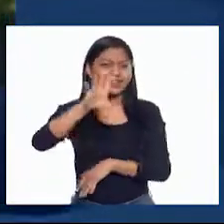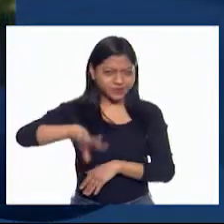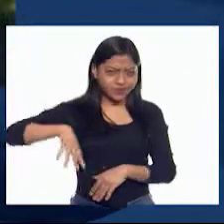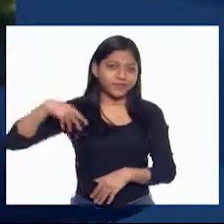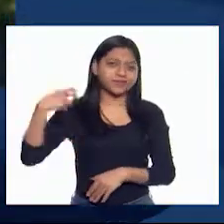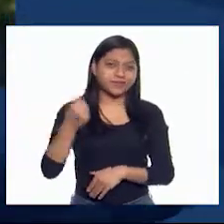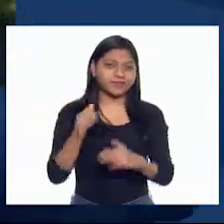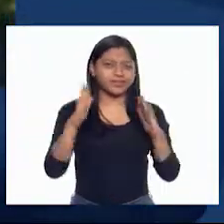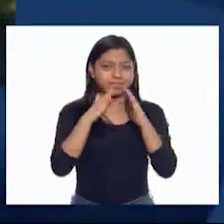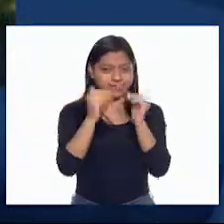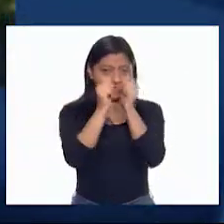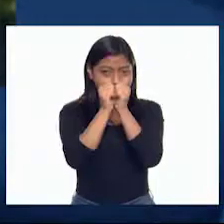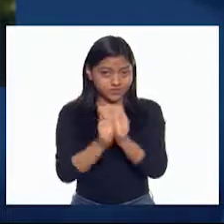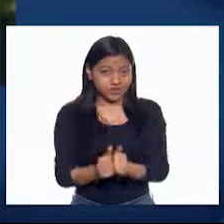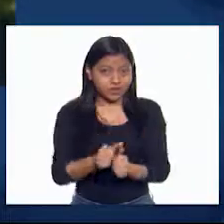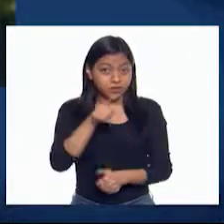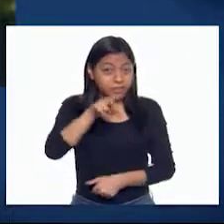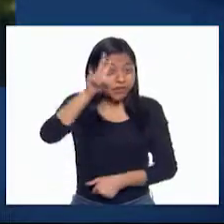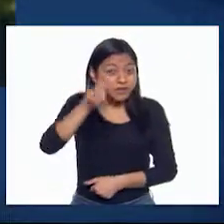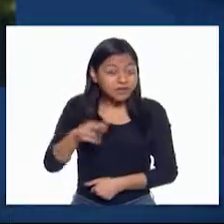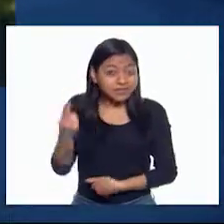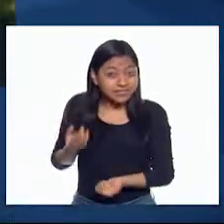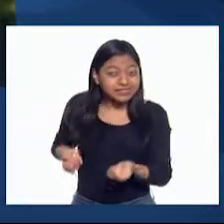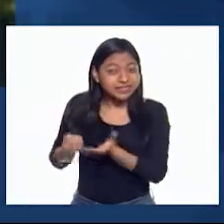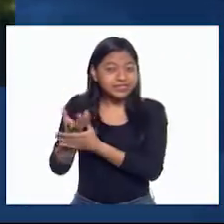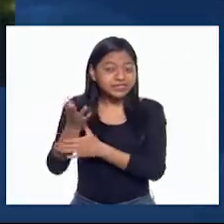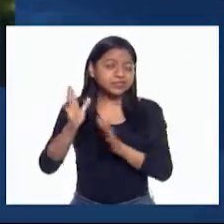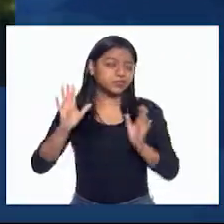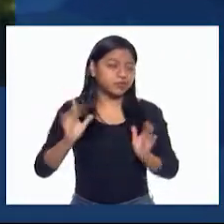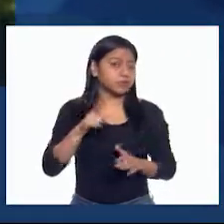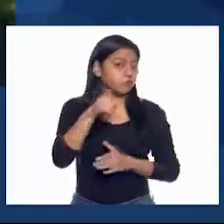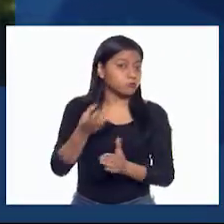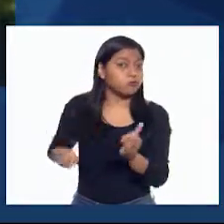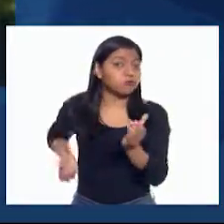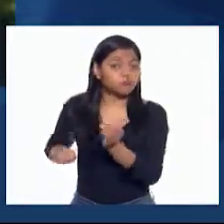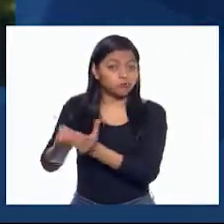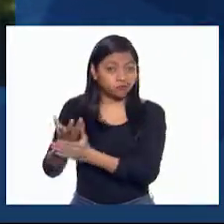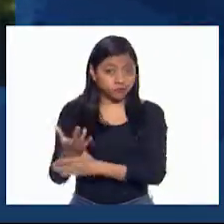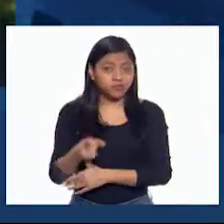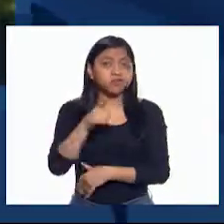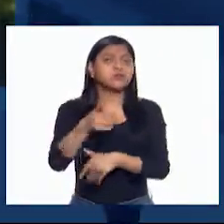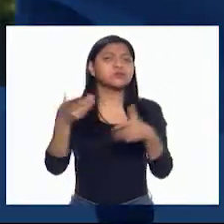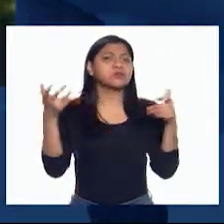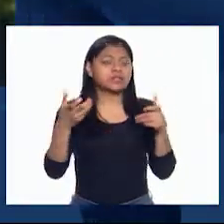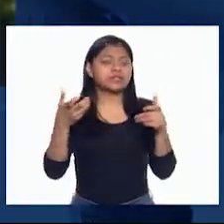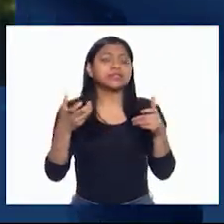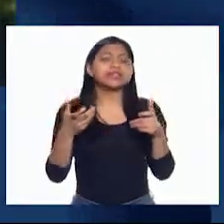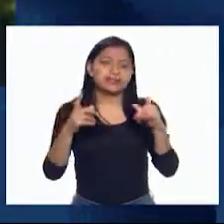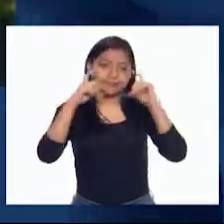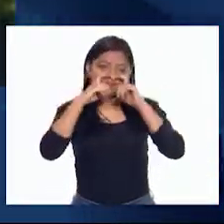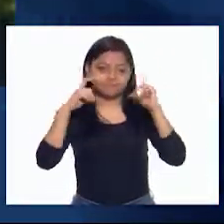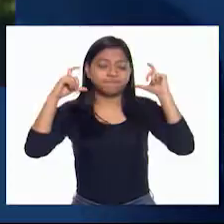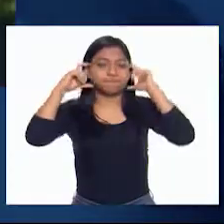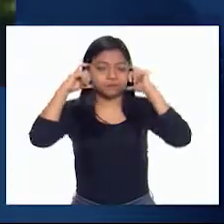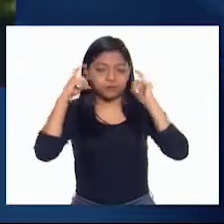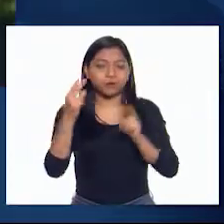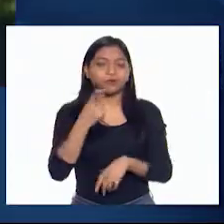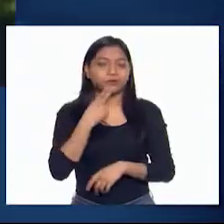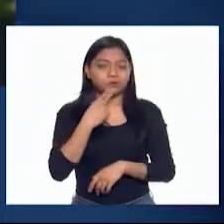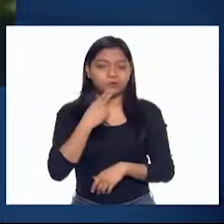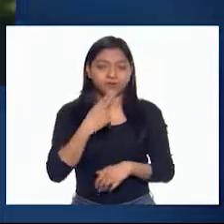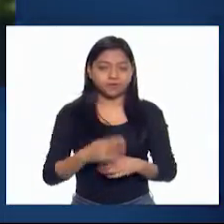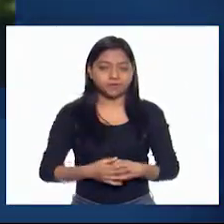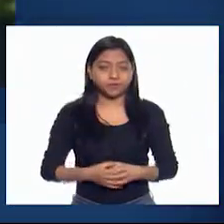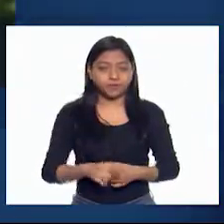no salir de casa a menos que sea muy necesario. Si lo haces, utiliza el